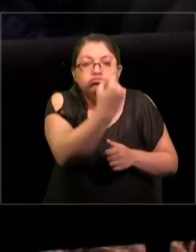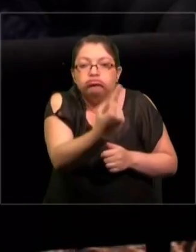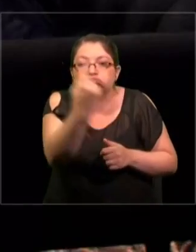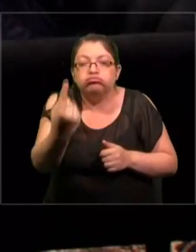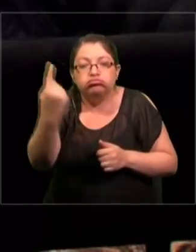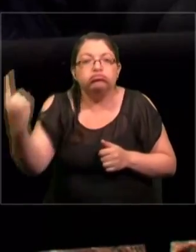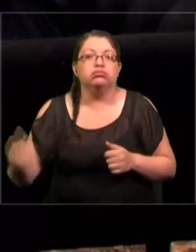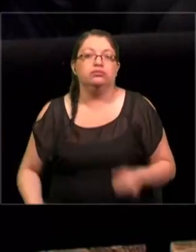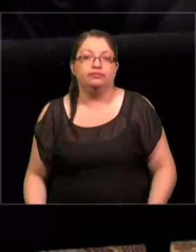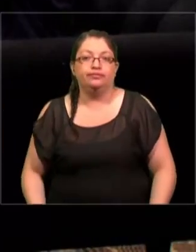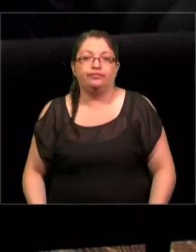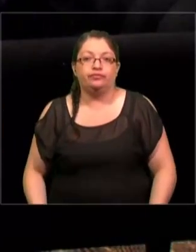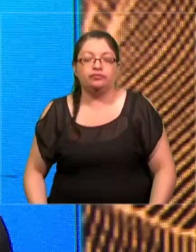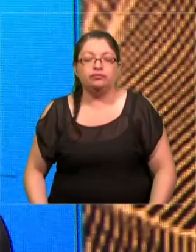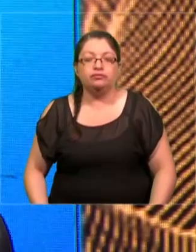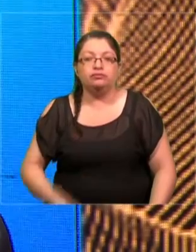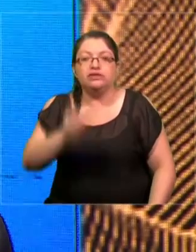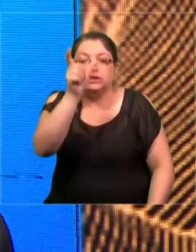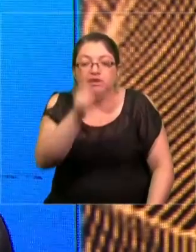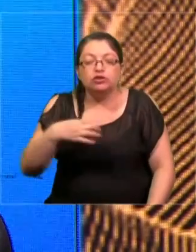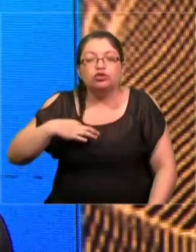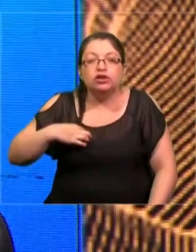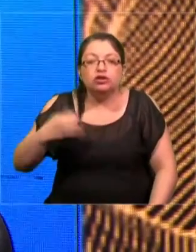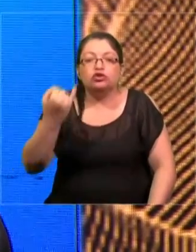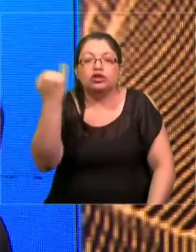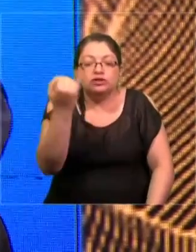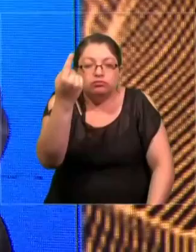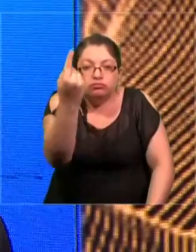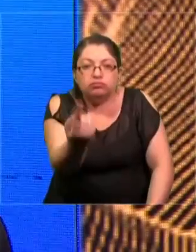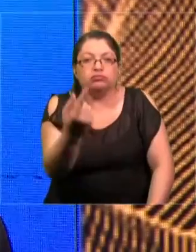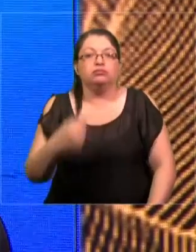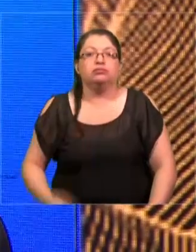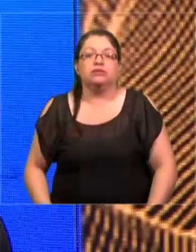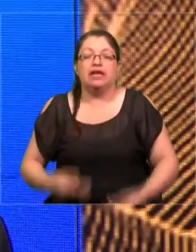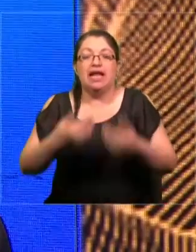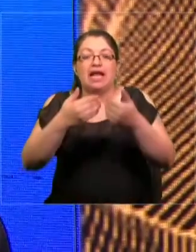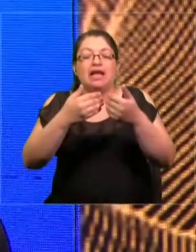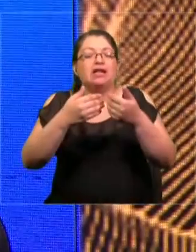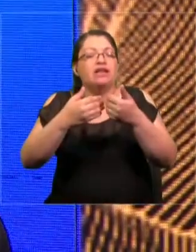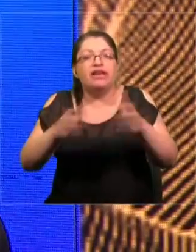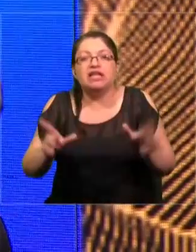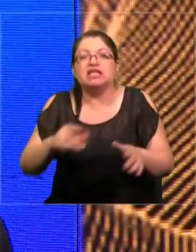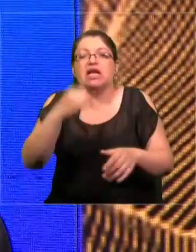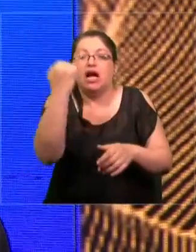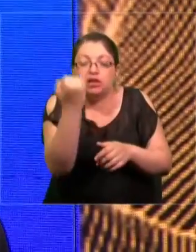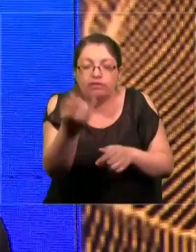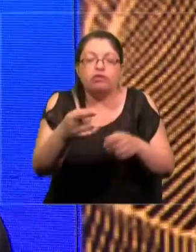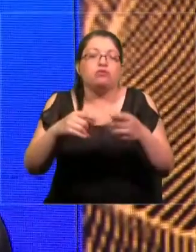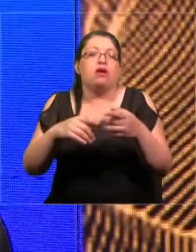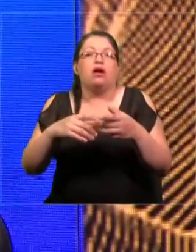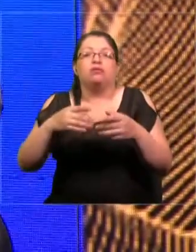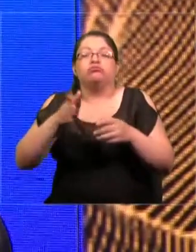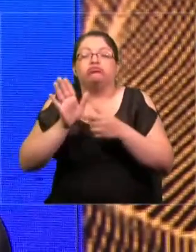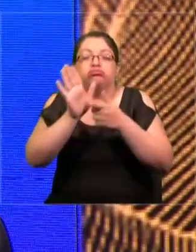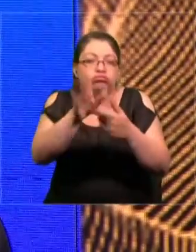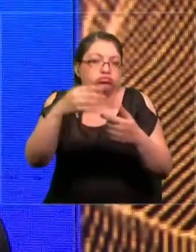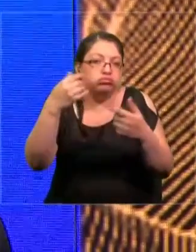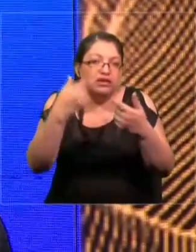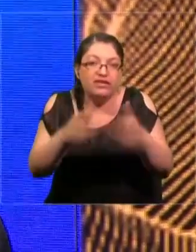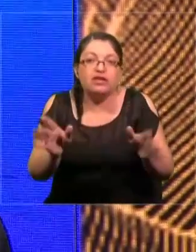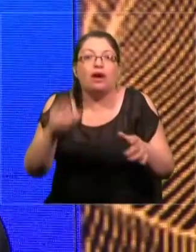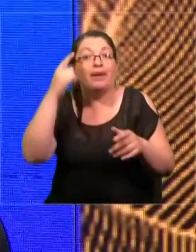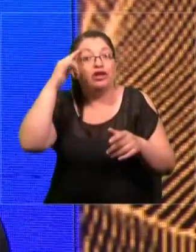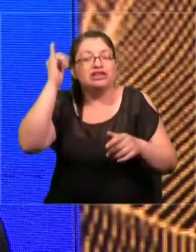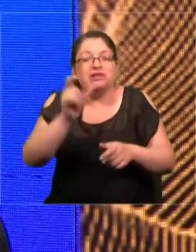Ciudadano individuado, ¿verdad? Libertad individual, ¿verdad? expresión individual, asociatividad, pero desde